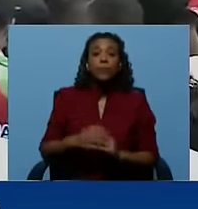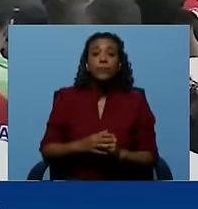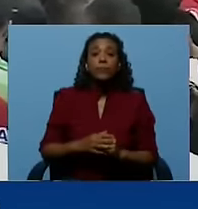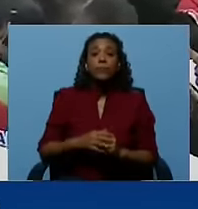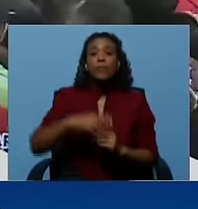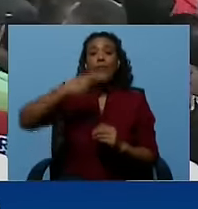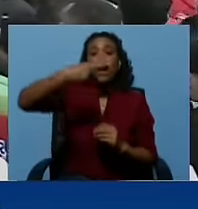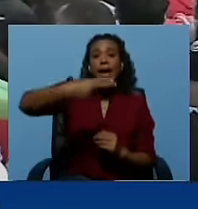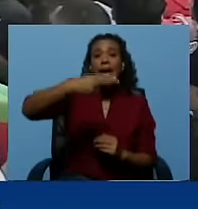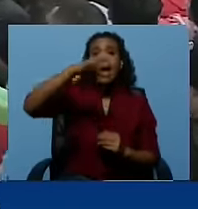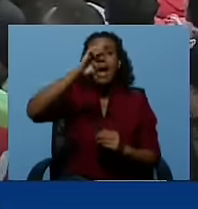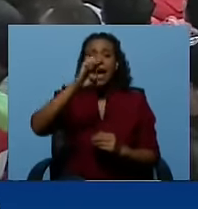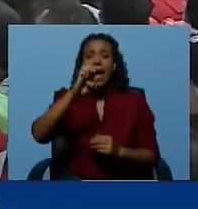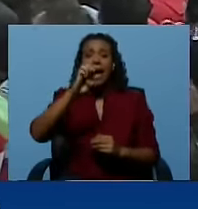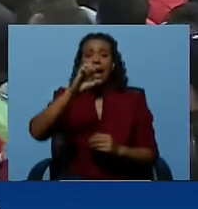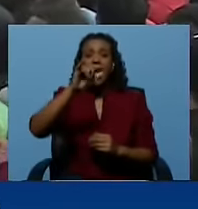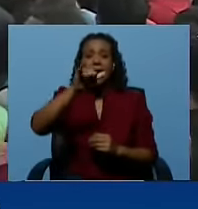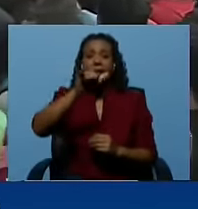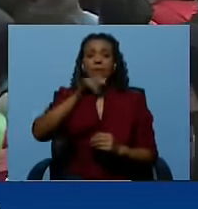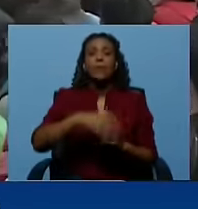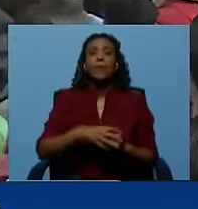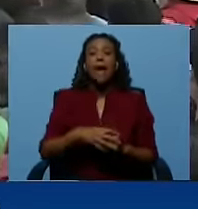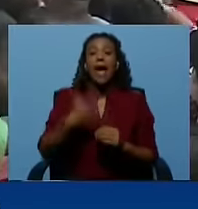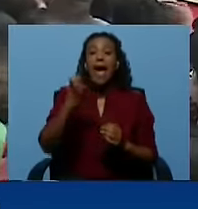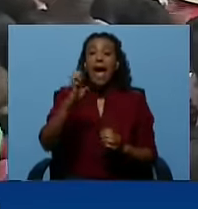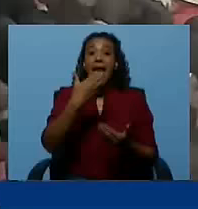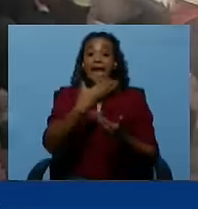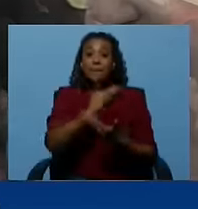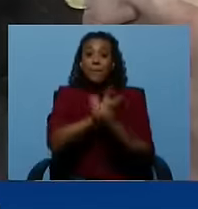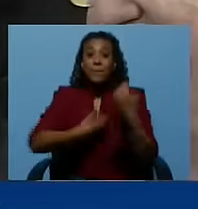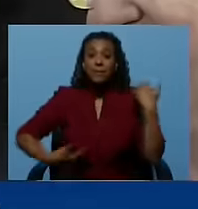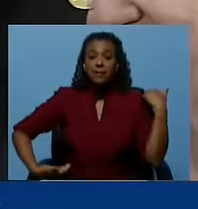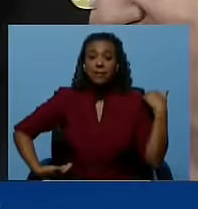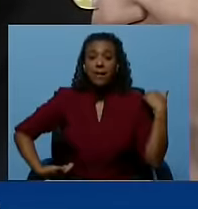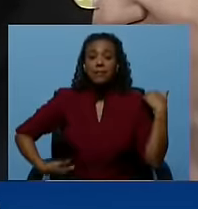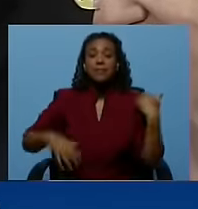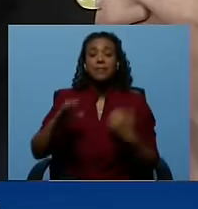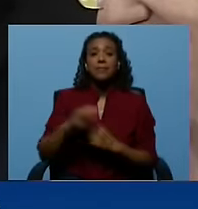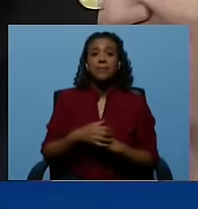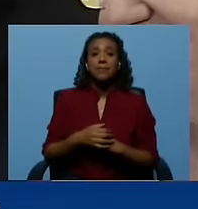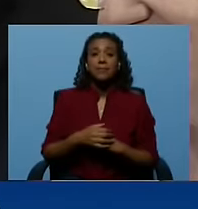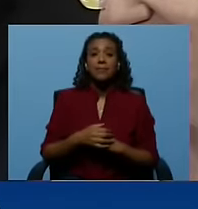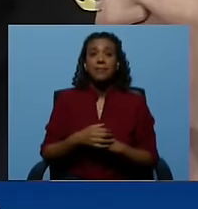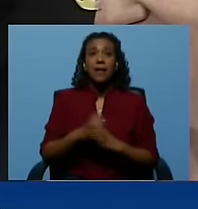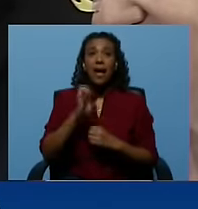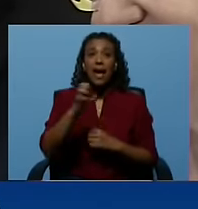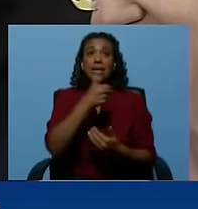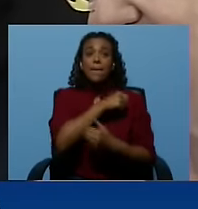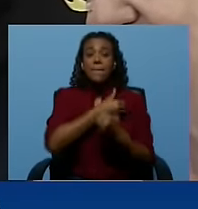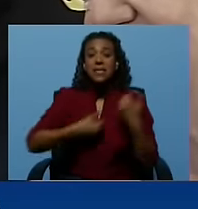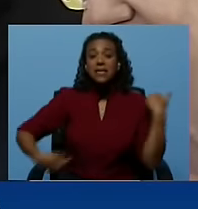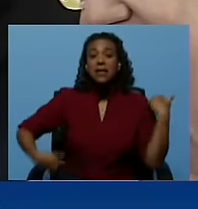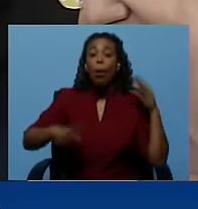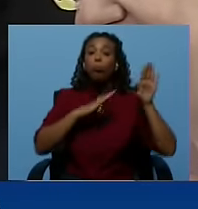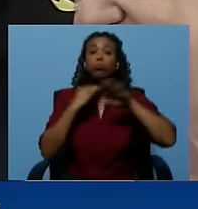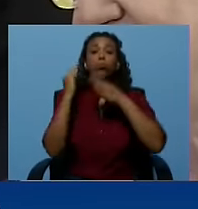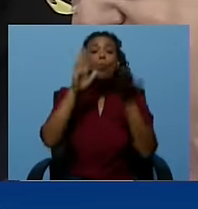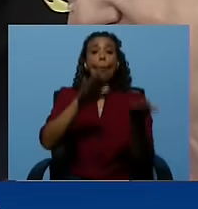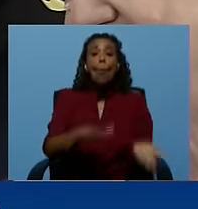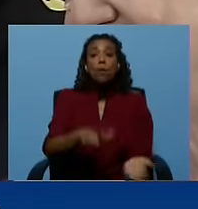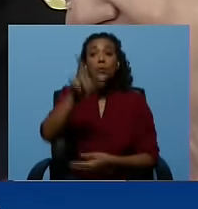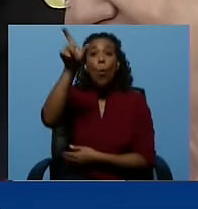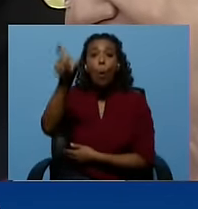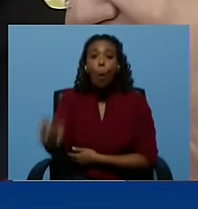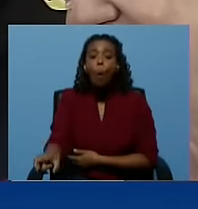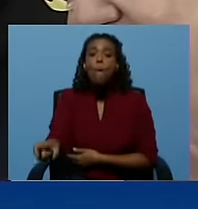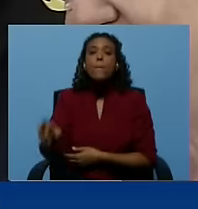Hei Jeanjot, expresidente quien murió y